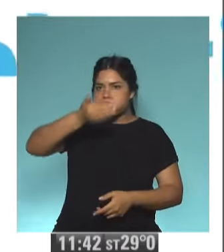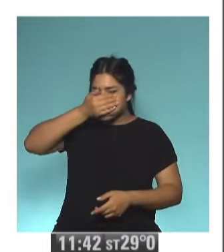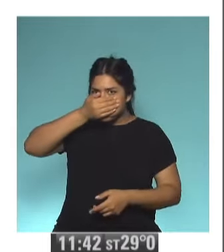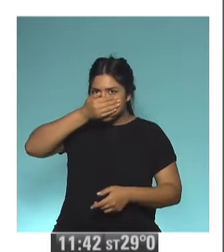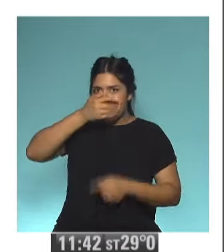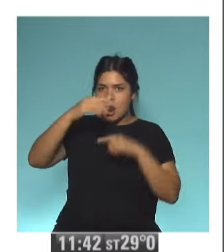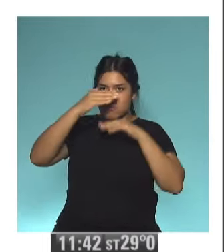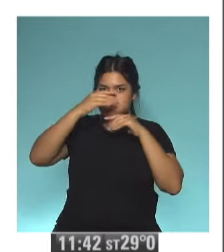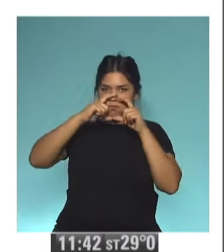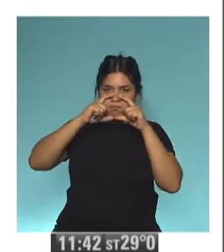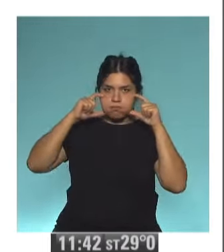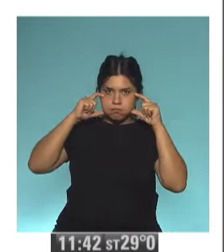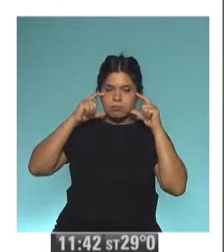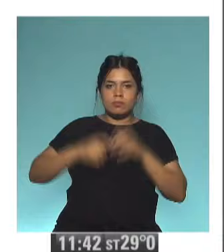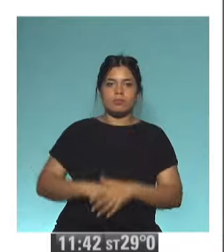barbijo.